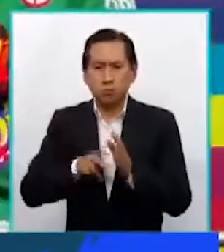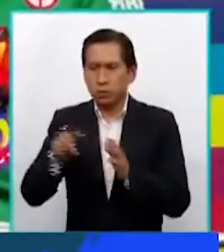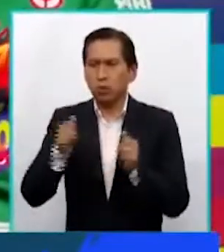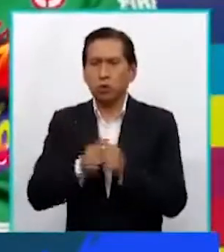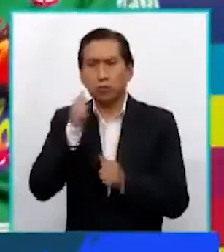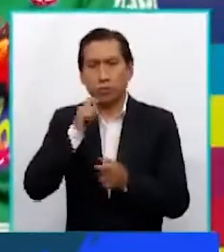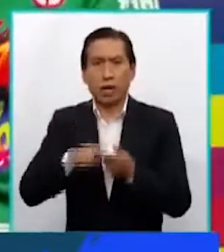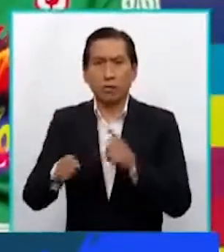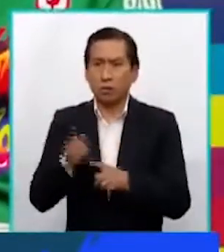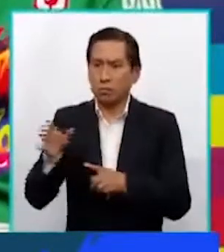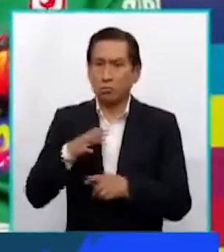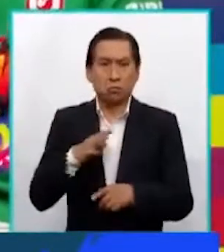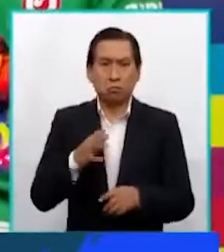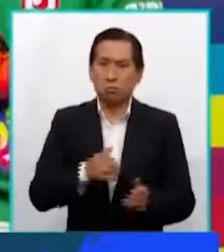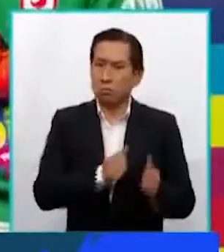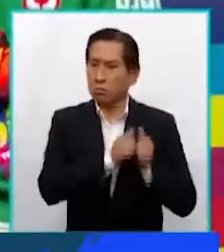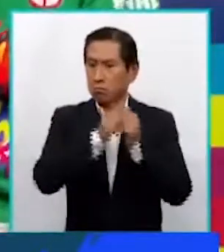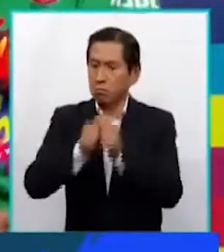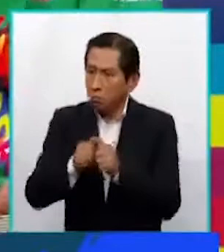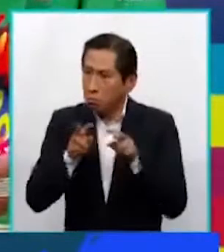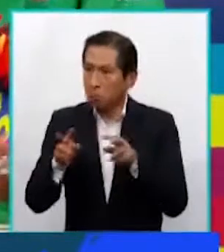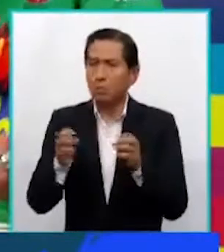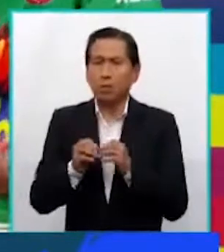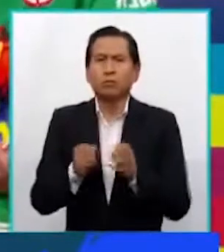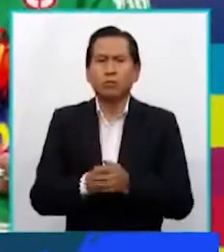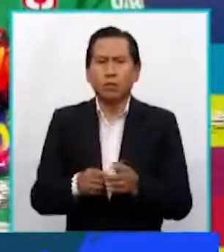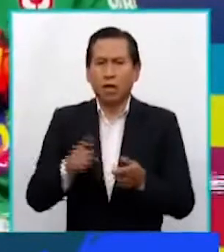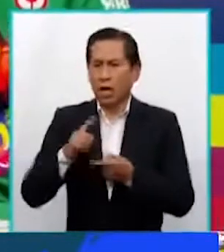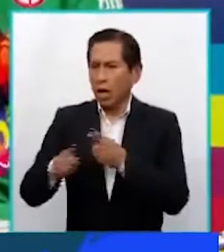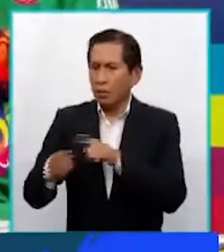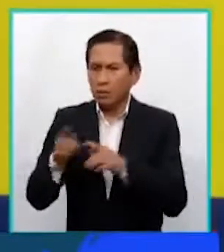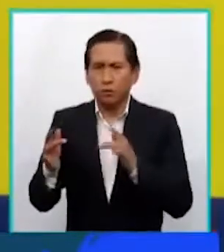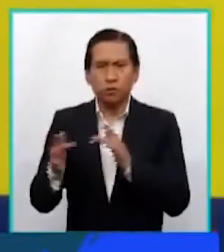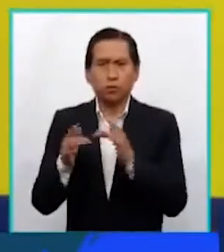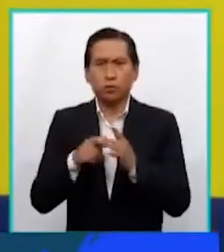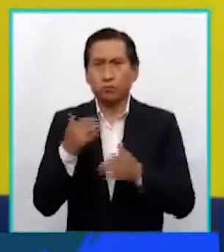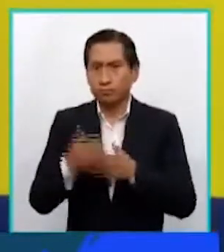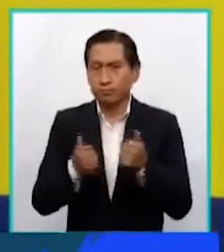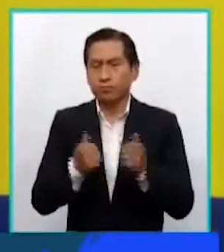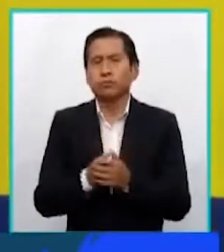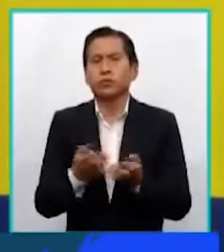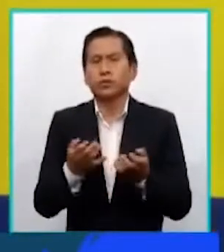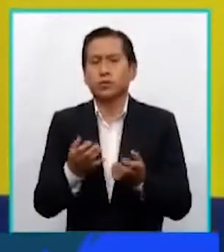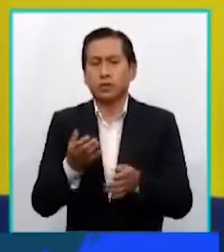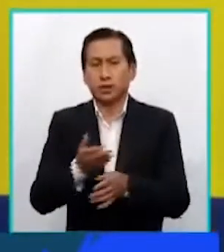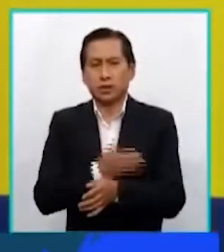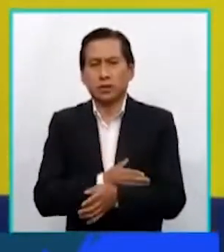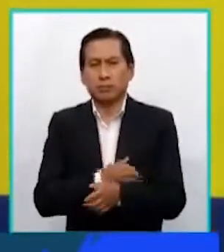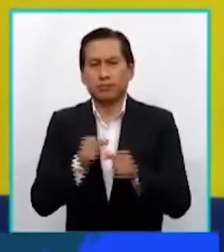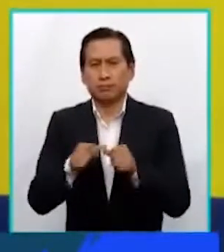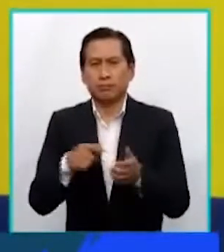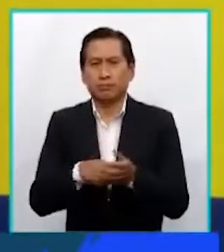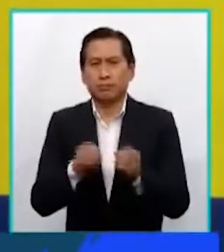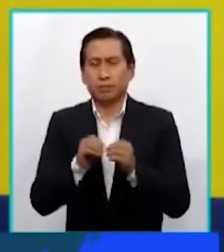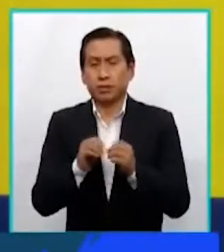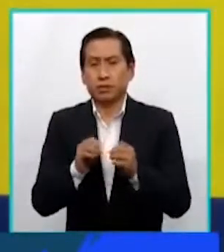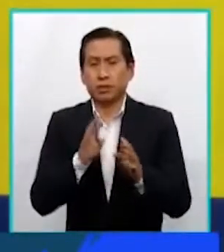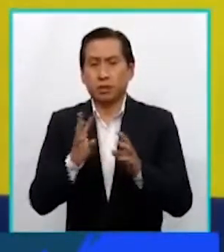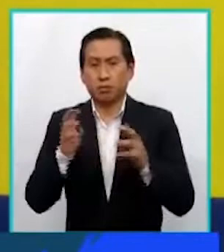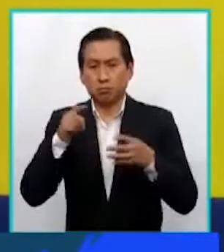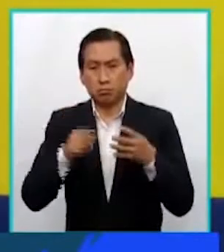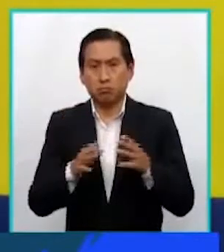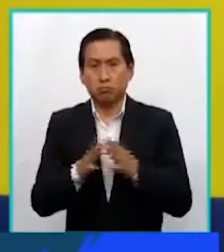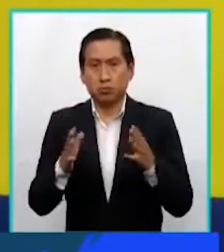una amiga más, ¿por qué no vamos ya? Y eso es que estábamos haciendo. Entre amigos y redes se va gestando. Bueno, sí. Quiero antes de continuar, porque vamos a hablar de